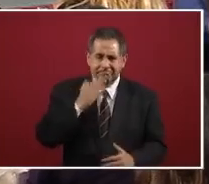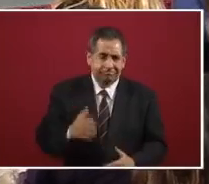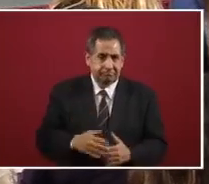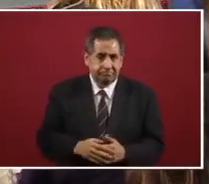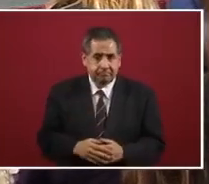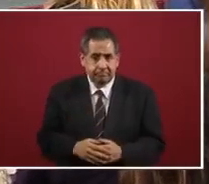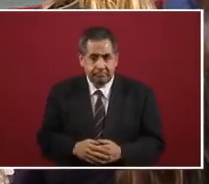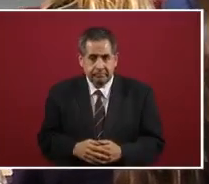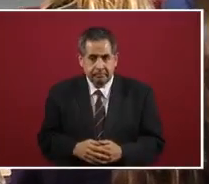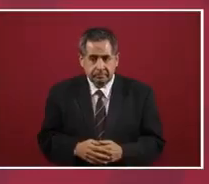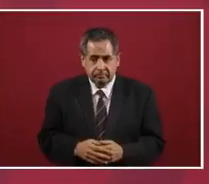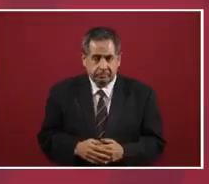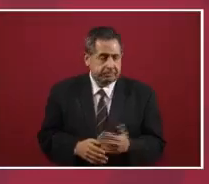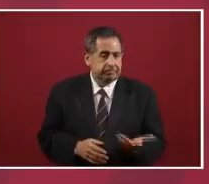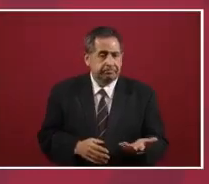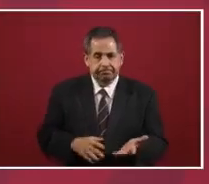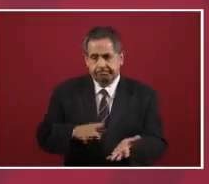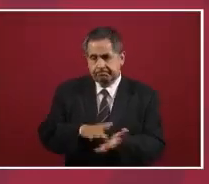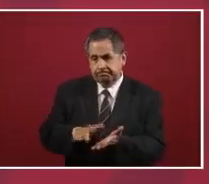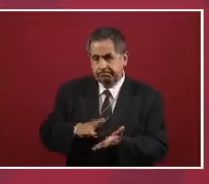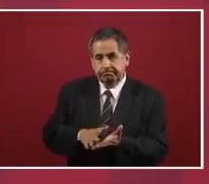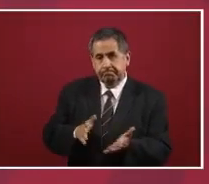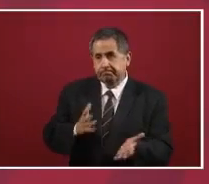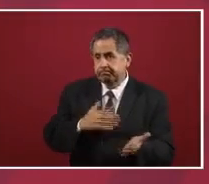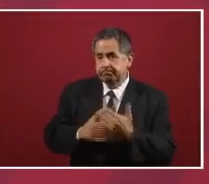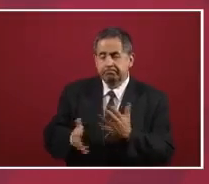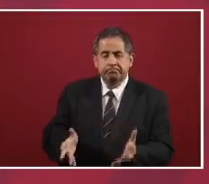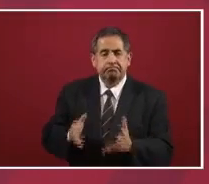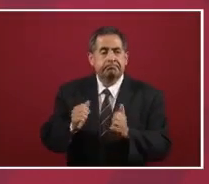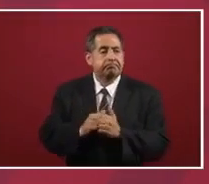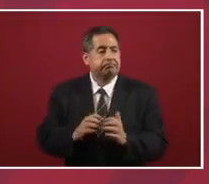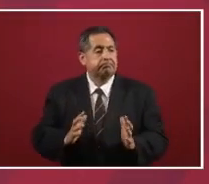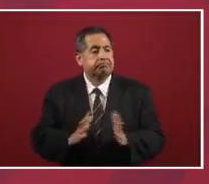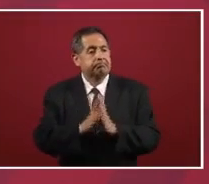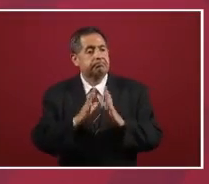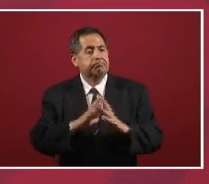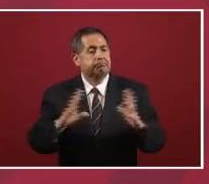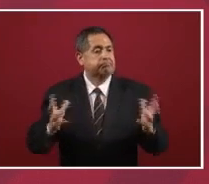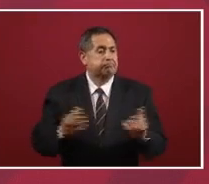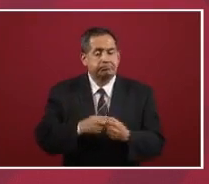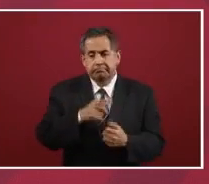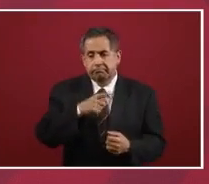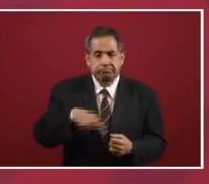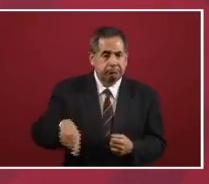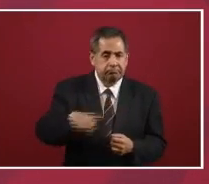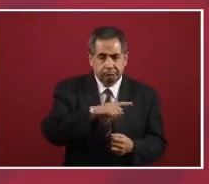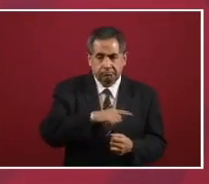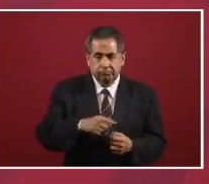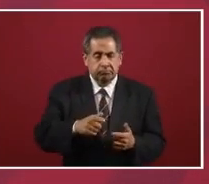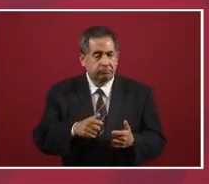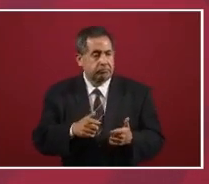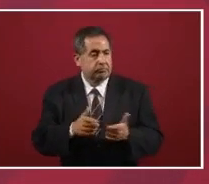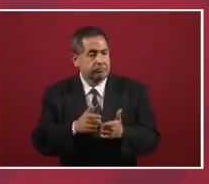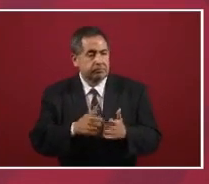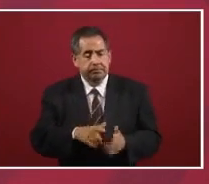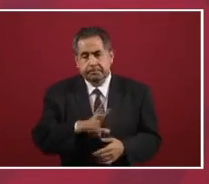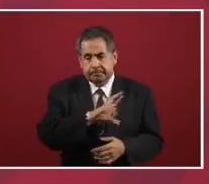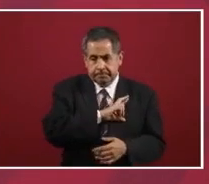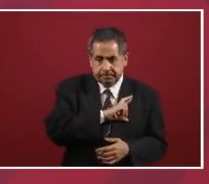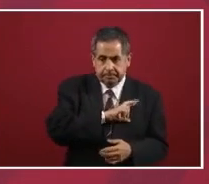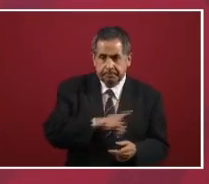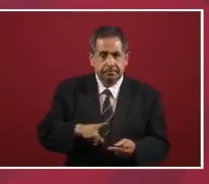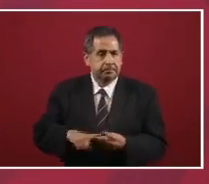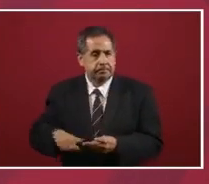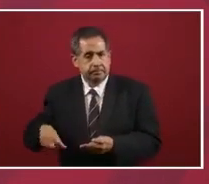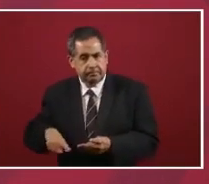para impulsar el crecimiento con la participación del sector público, del sector